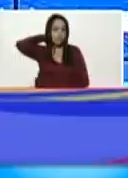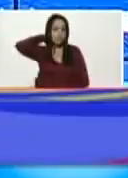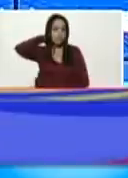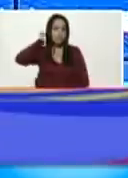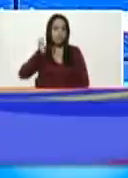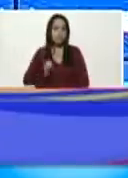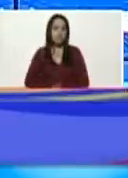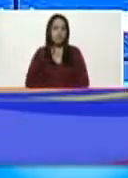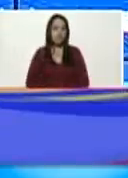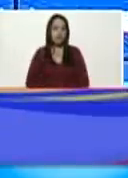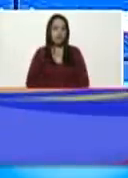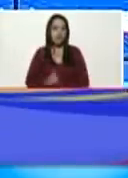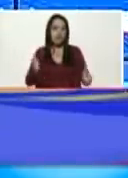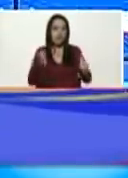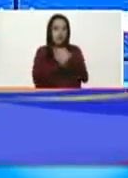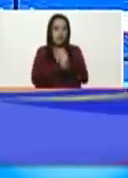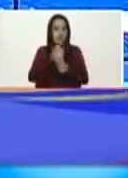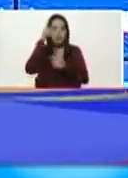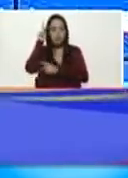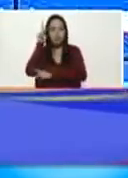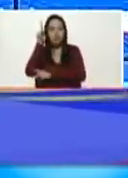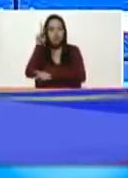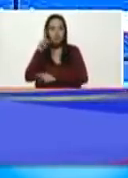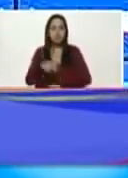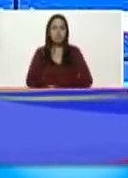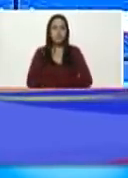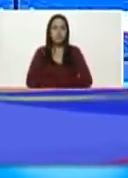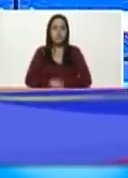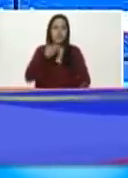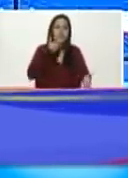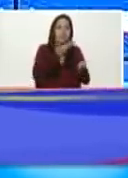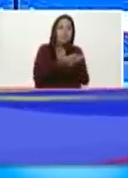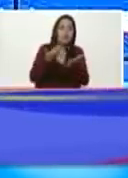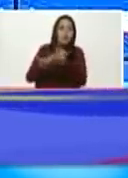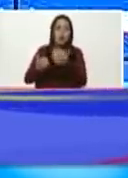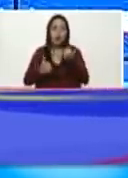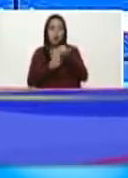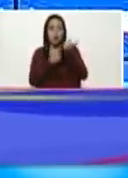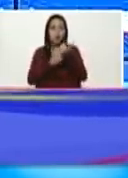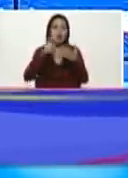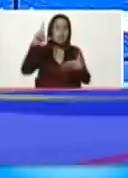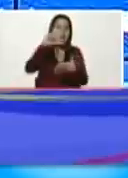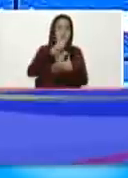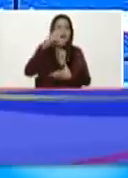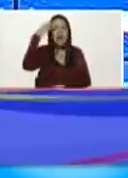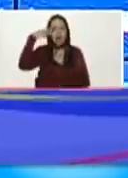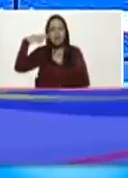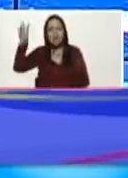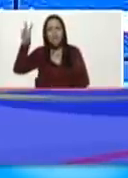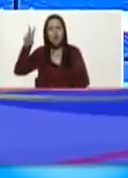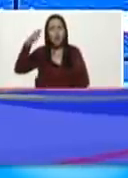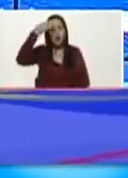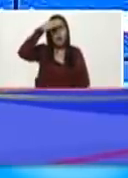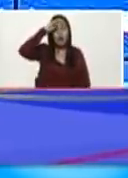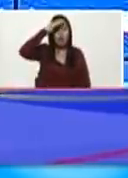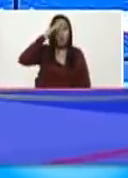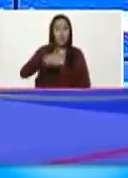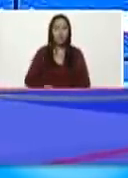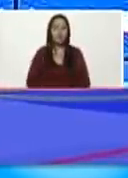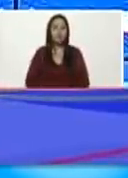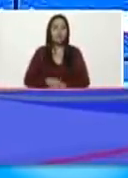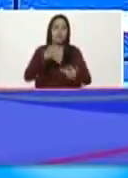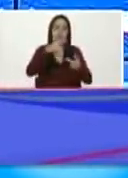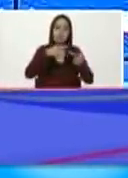que necesites. Pedimos apoyo en América Latina, a México, a Cuba, a